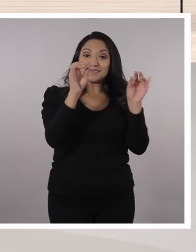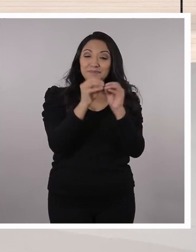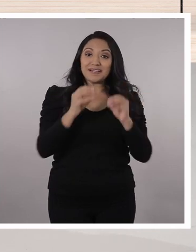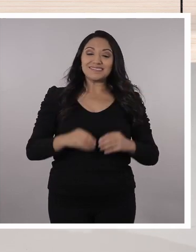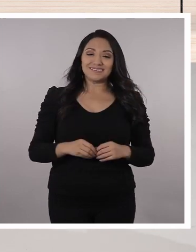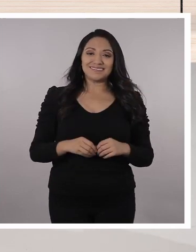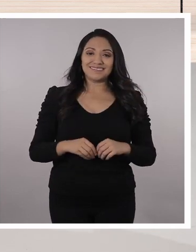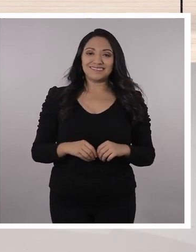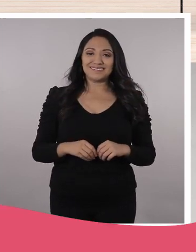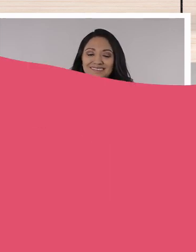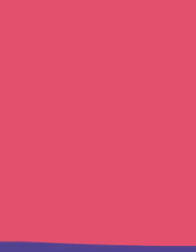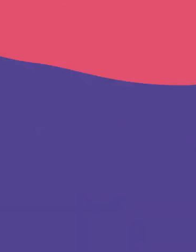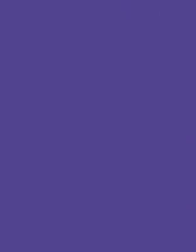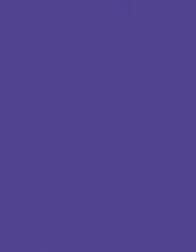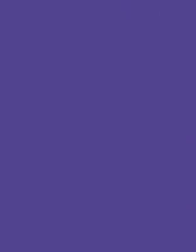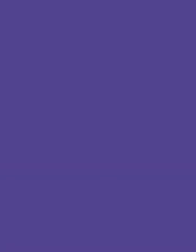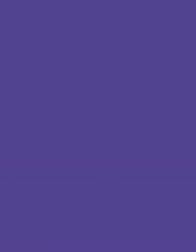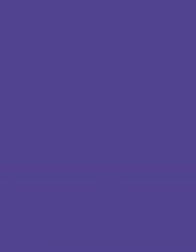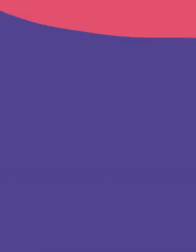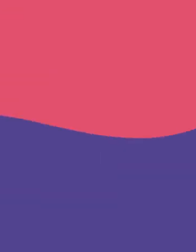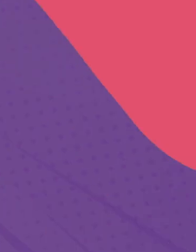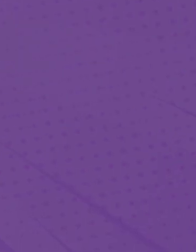con nuestra clase. Continuemos con la clase.